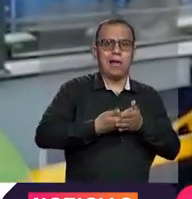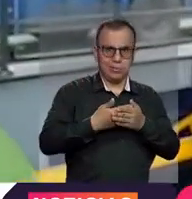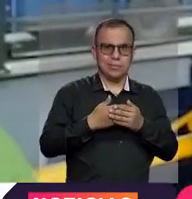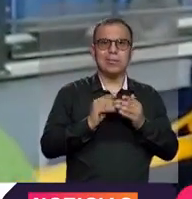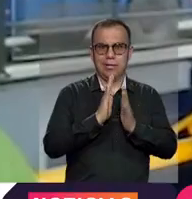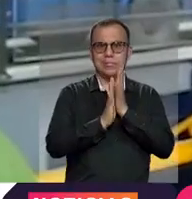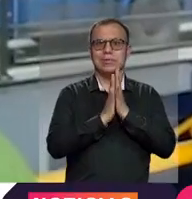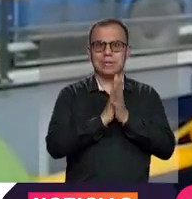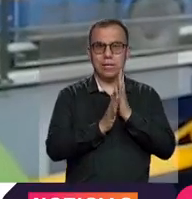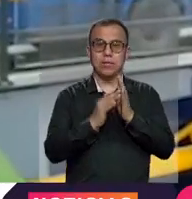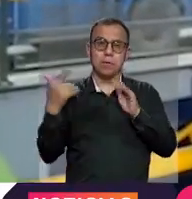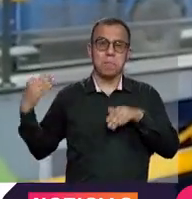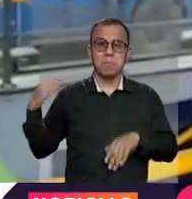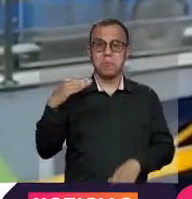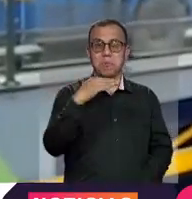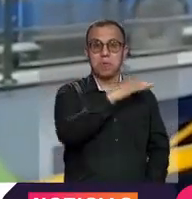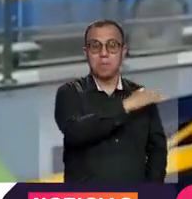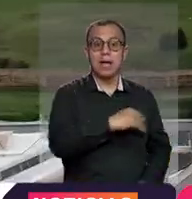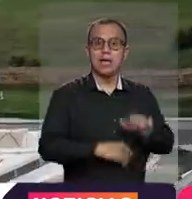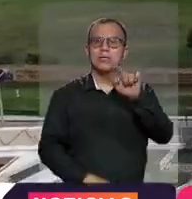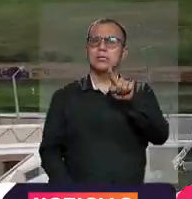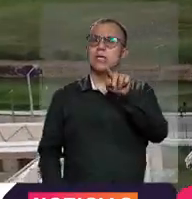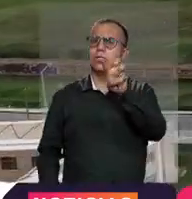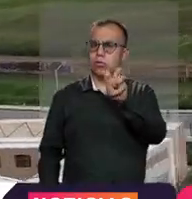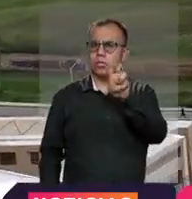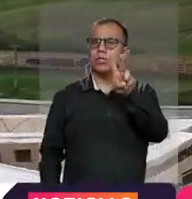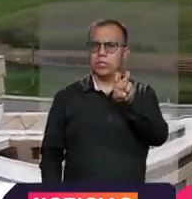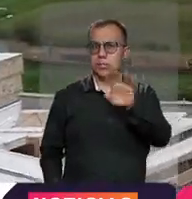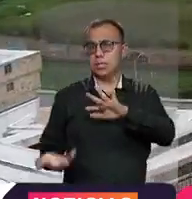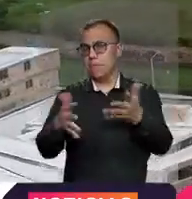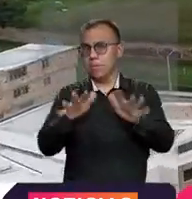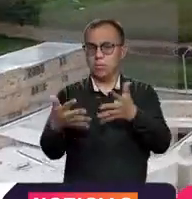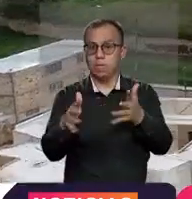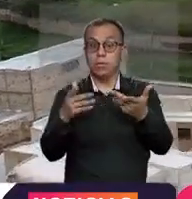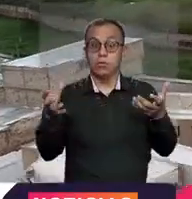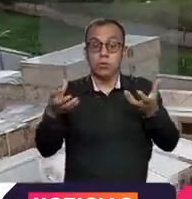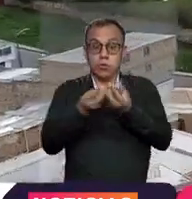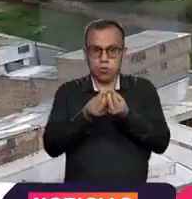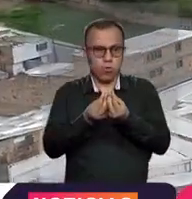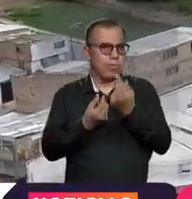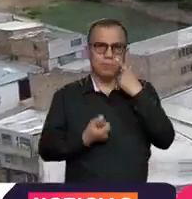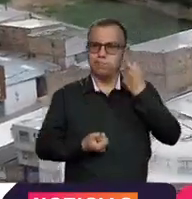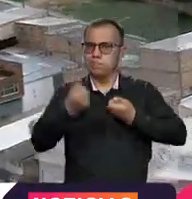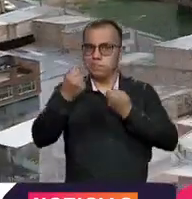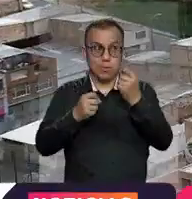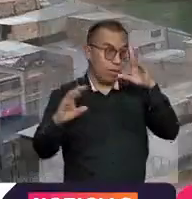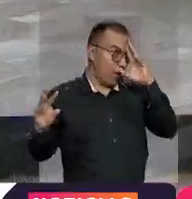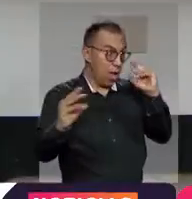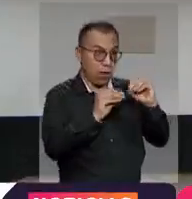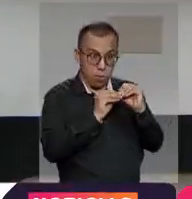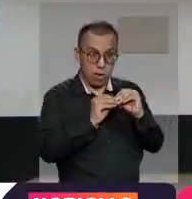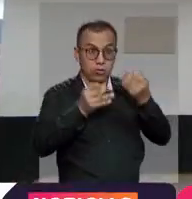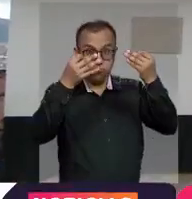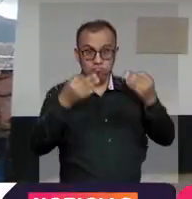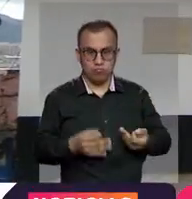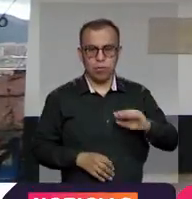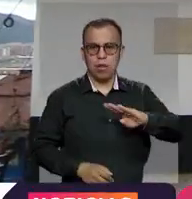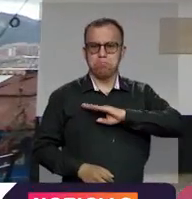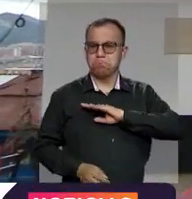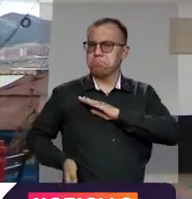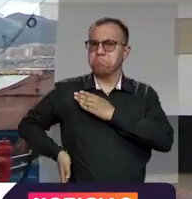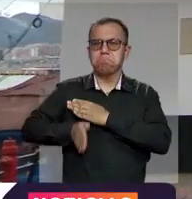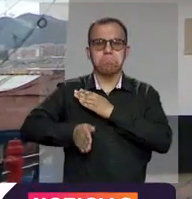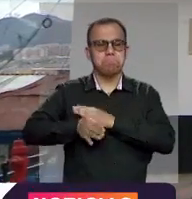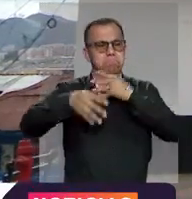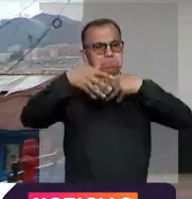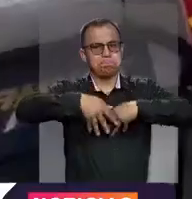recorrido 87 el gremio de conductores anunció que mientras no haya un acuerdo con la alcaldía continuarán las